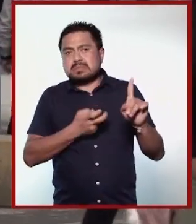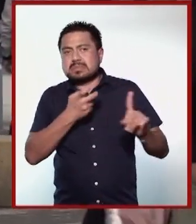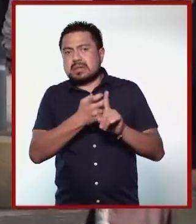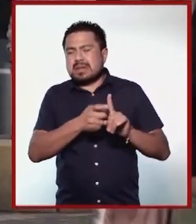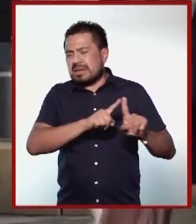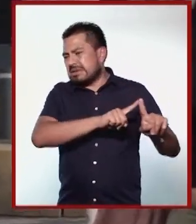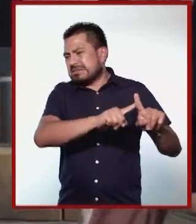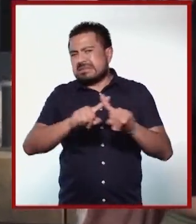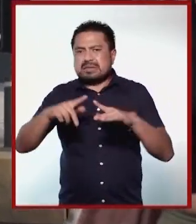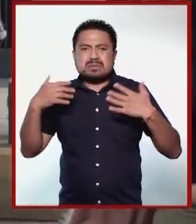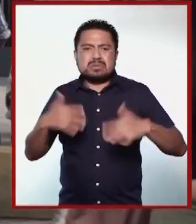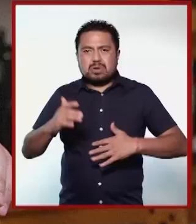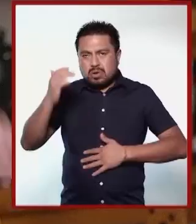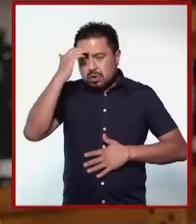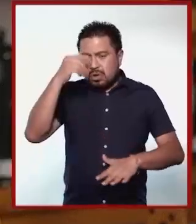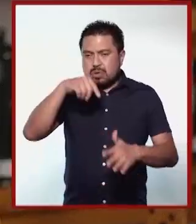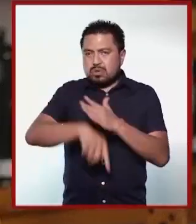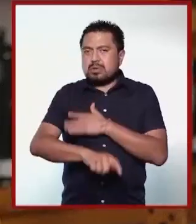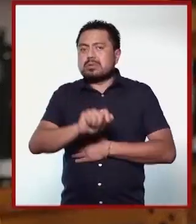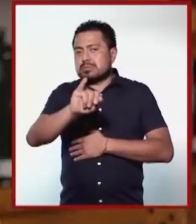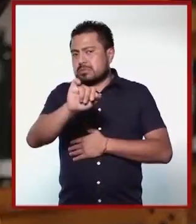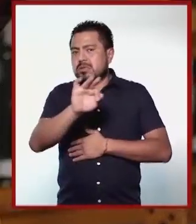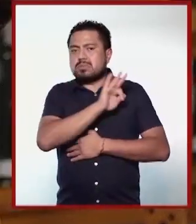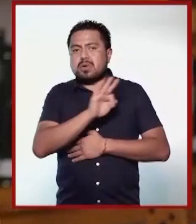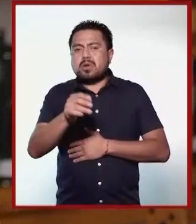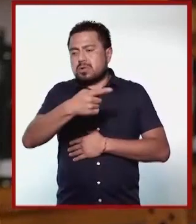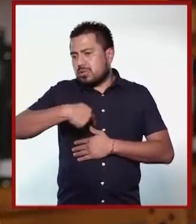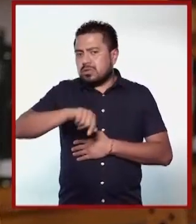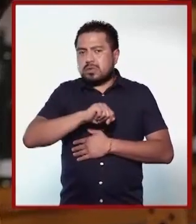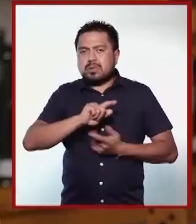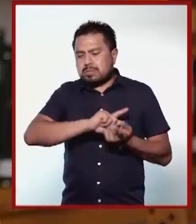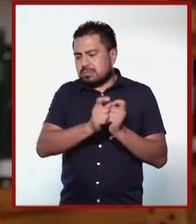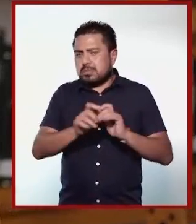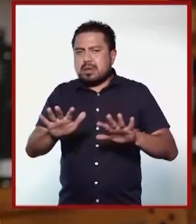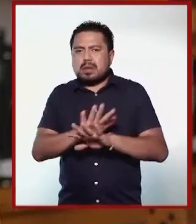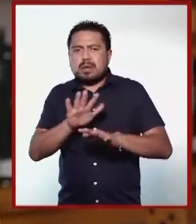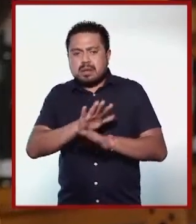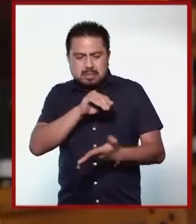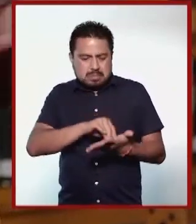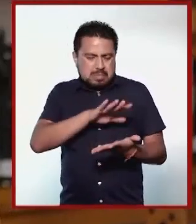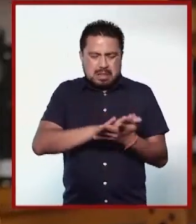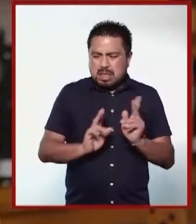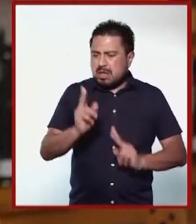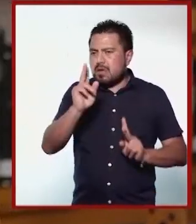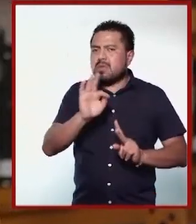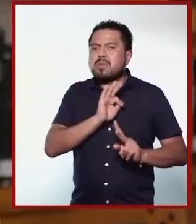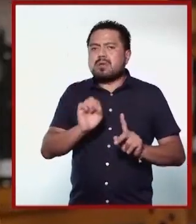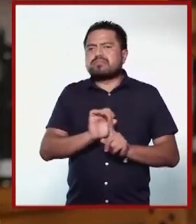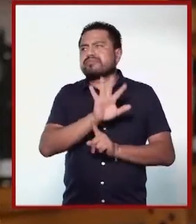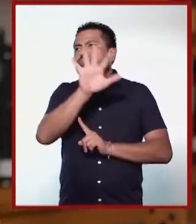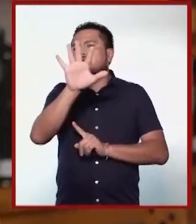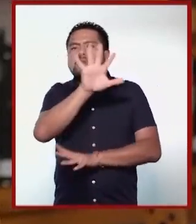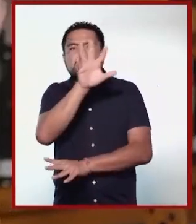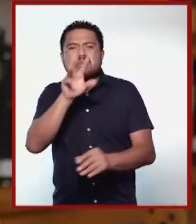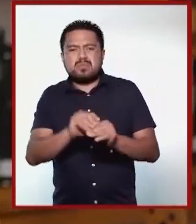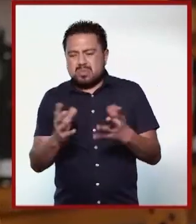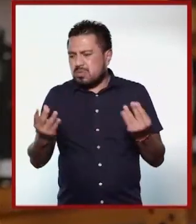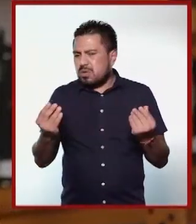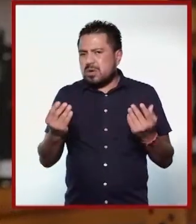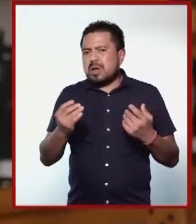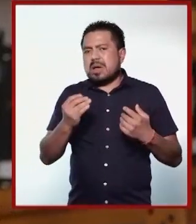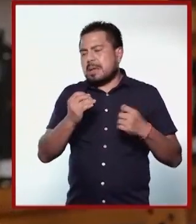vivero del conocimiento, ¿no? Si pudiéramos nosotros convertirnos en plantas, pues aquí florecerían muchas